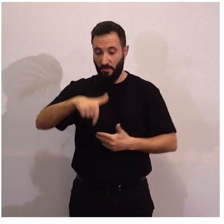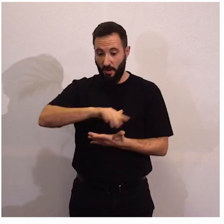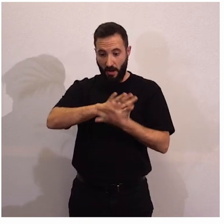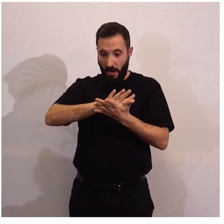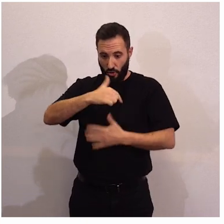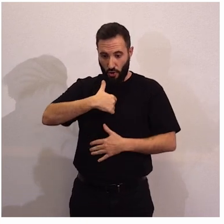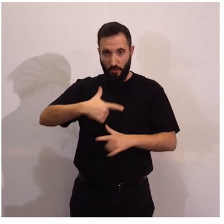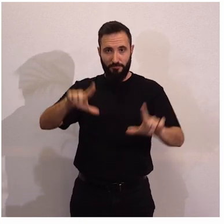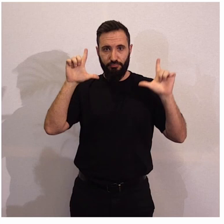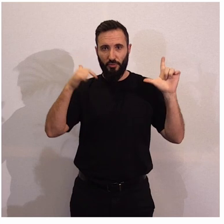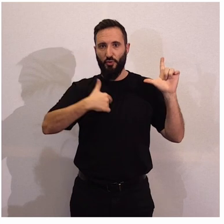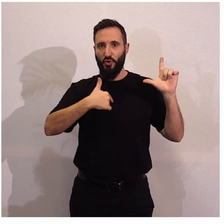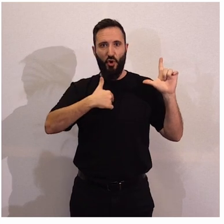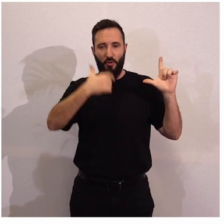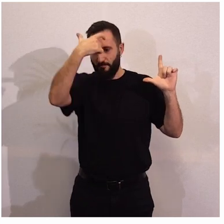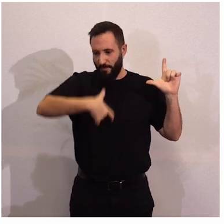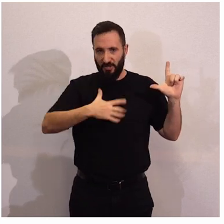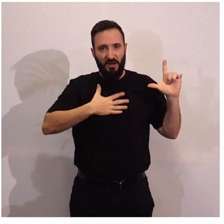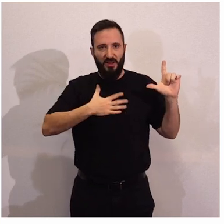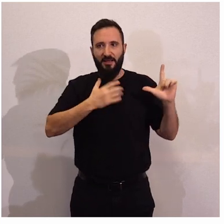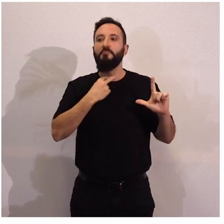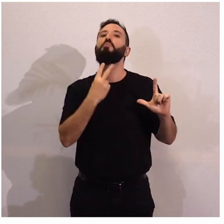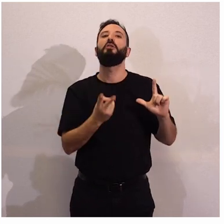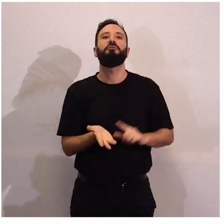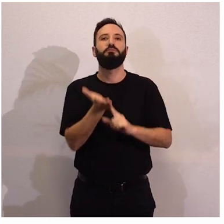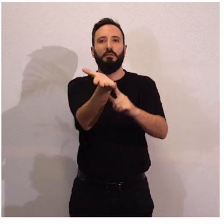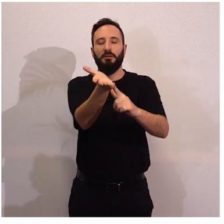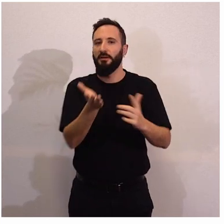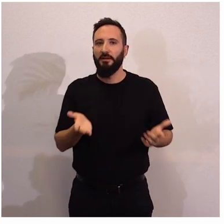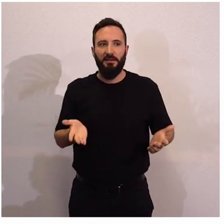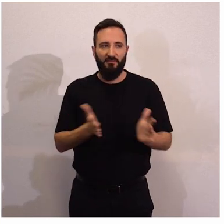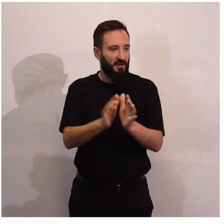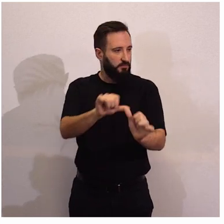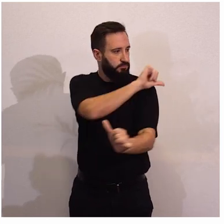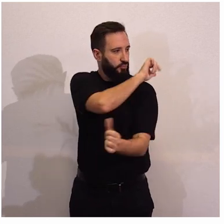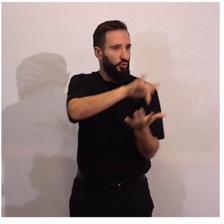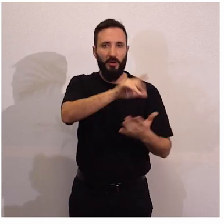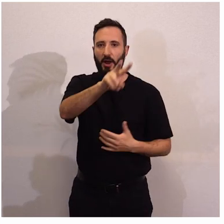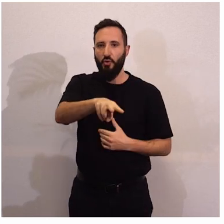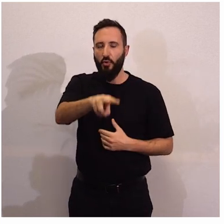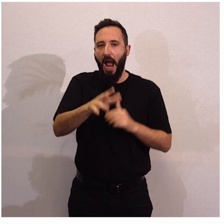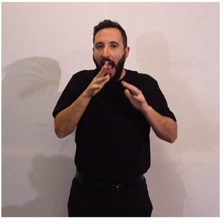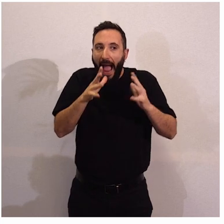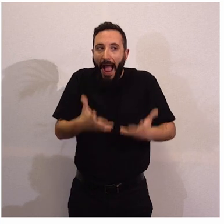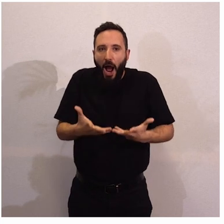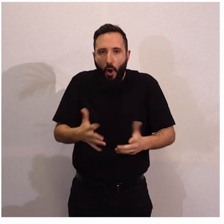yo mismamente, pues esto no ha pasado nunca, está pasando ahora.